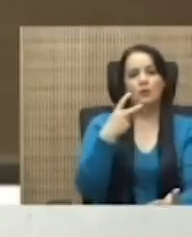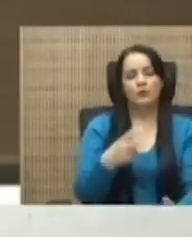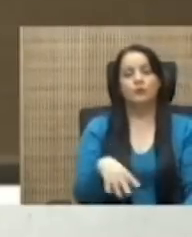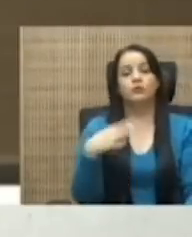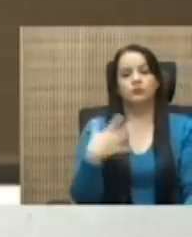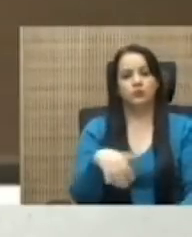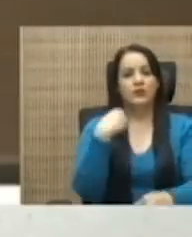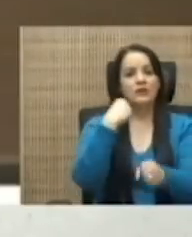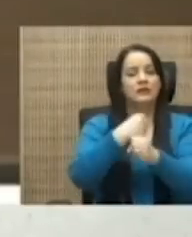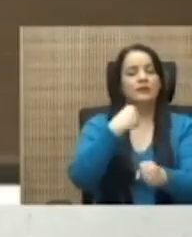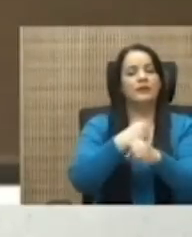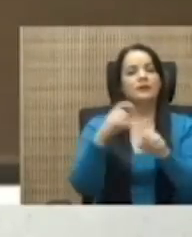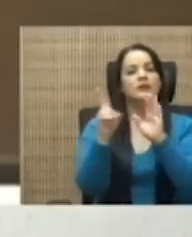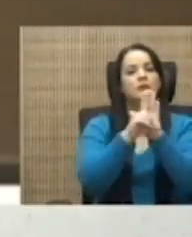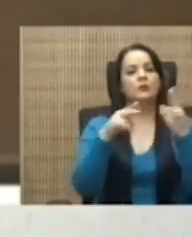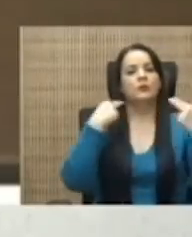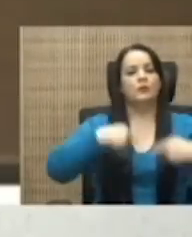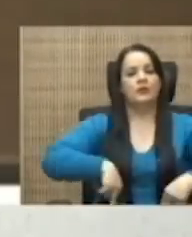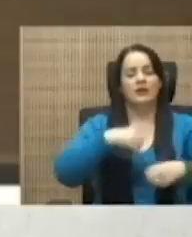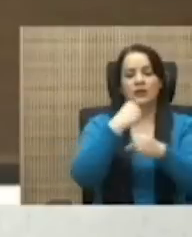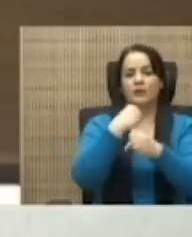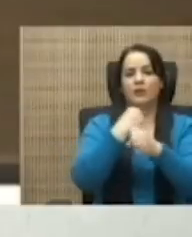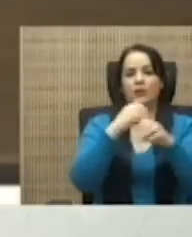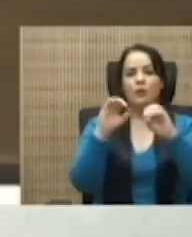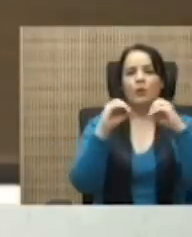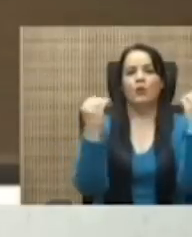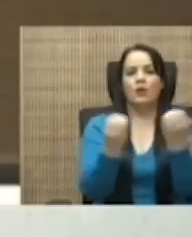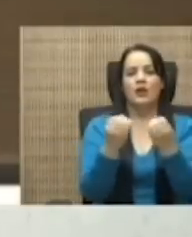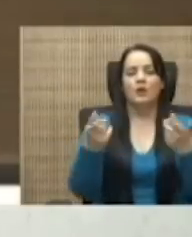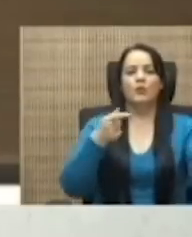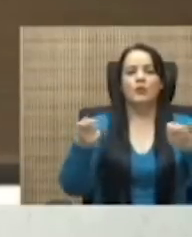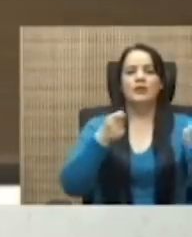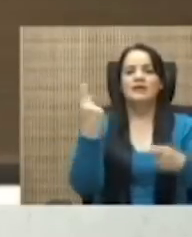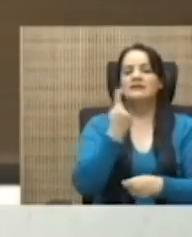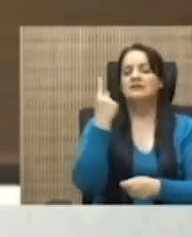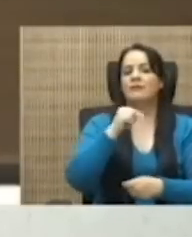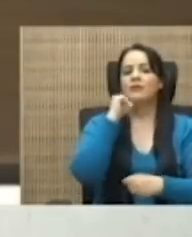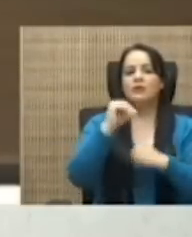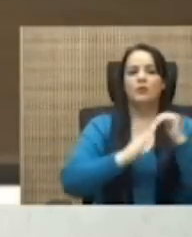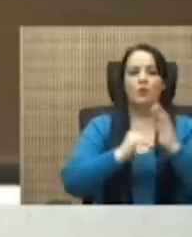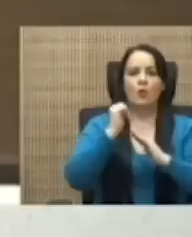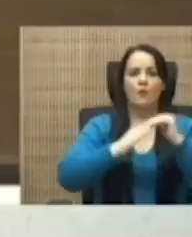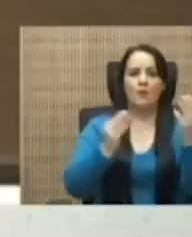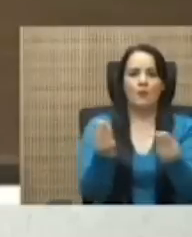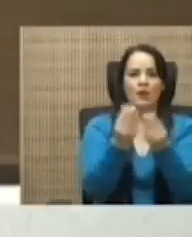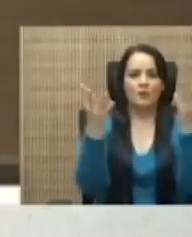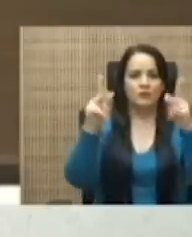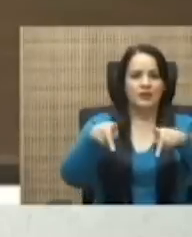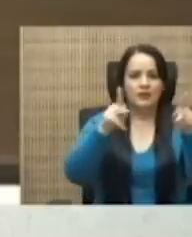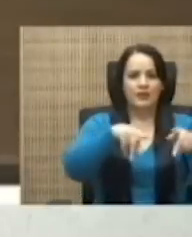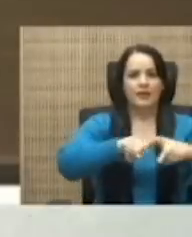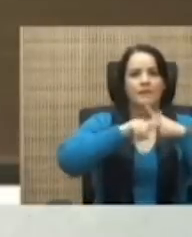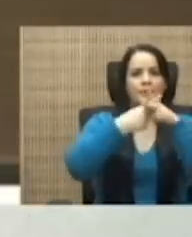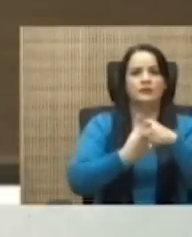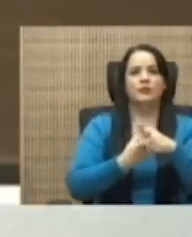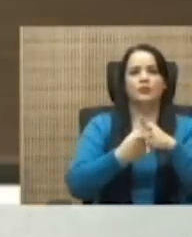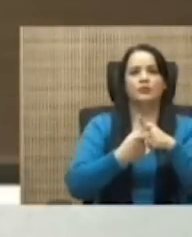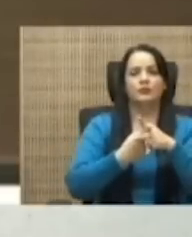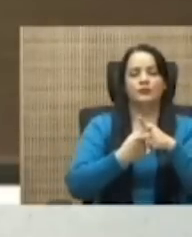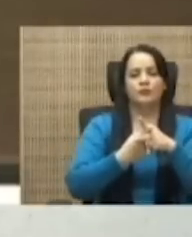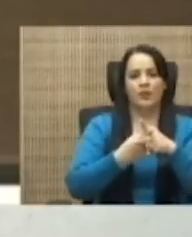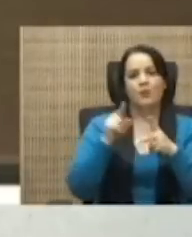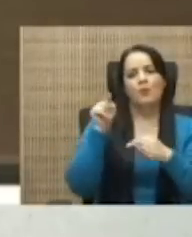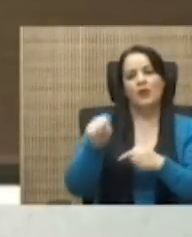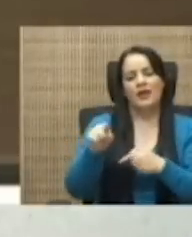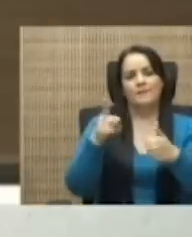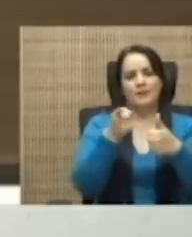derechos humanos y trabajar en un órgano de control siempre es incómodo para muchísima gente. Empecemos por ahí. Después, si uno quiere